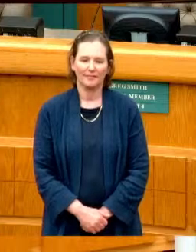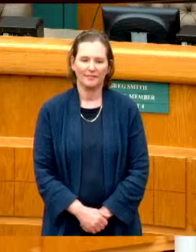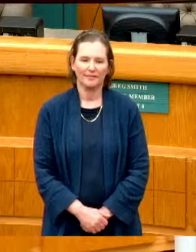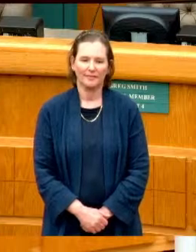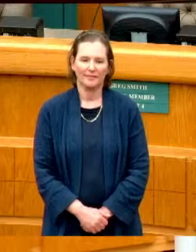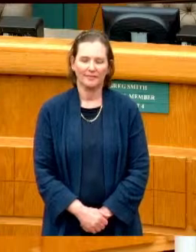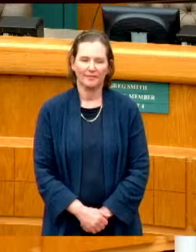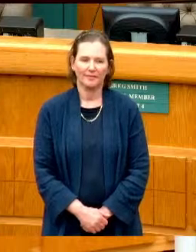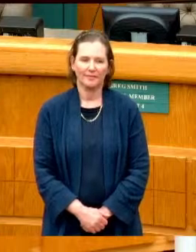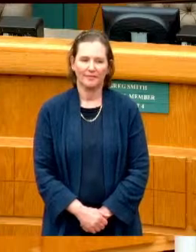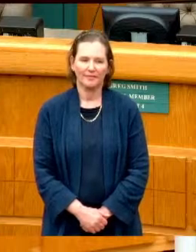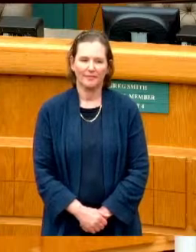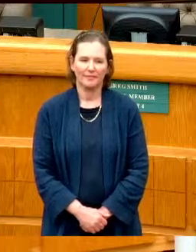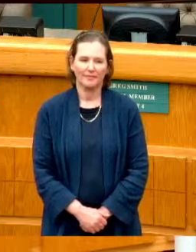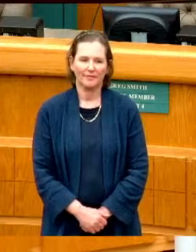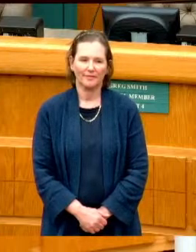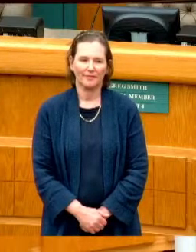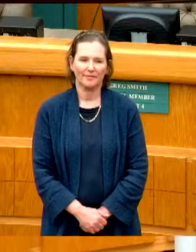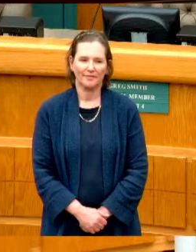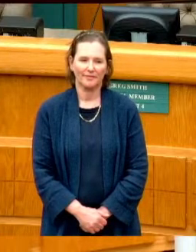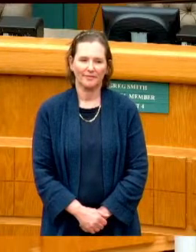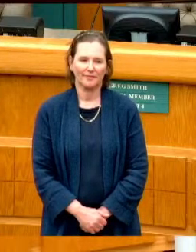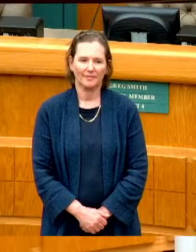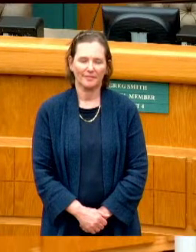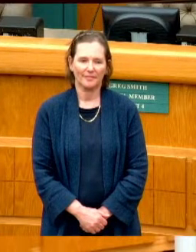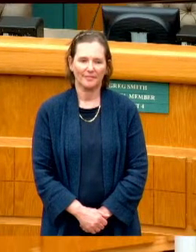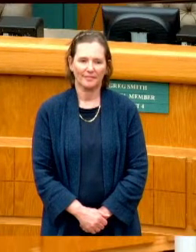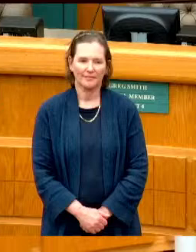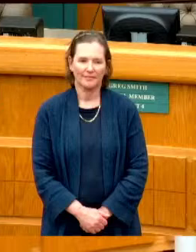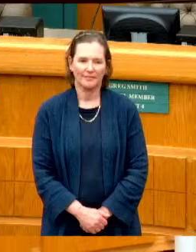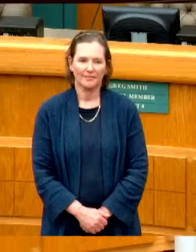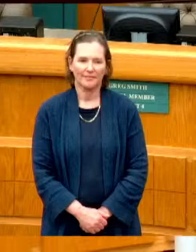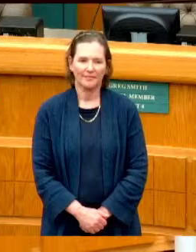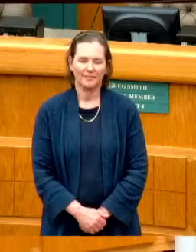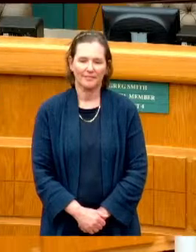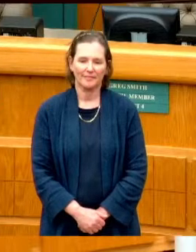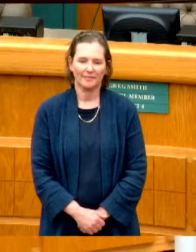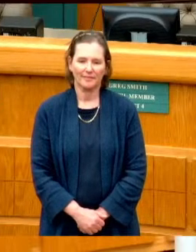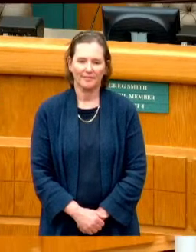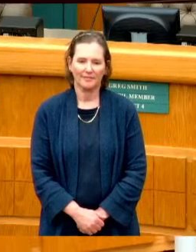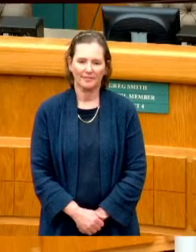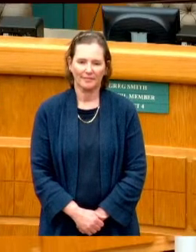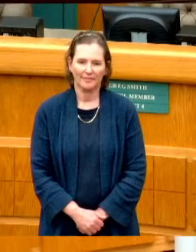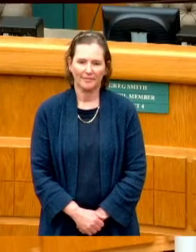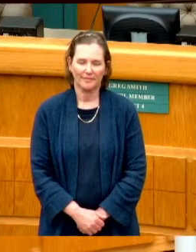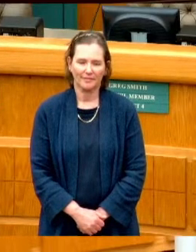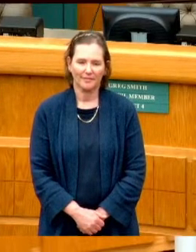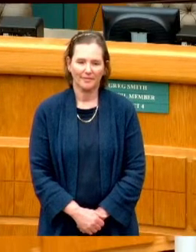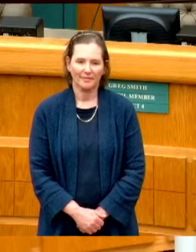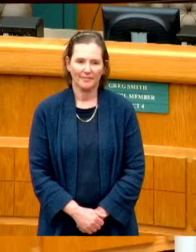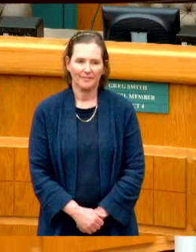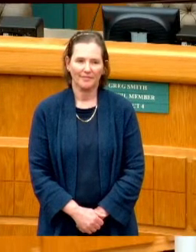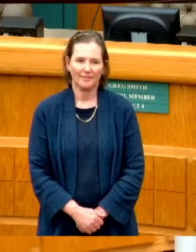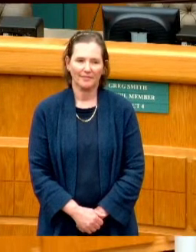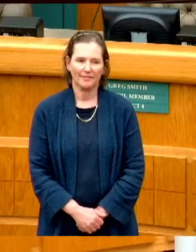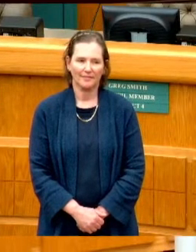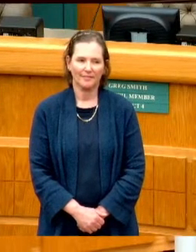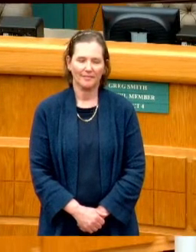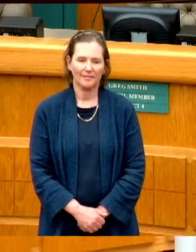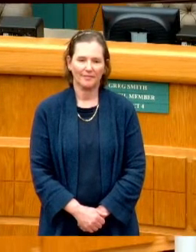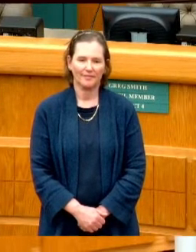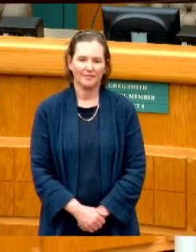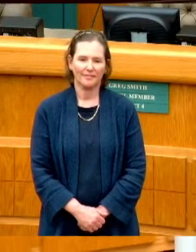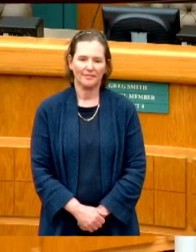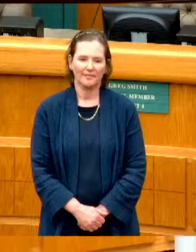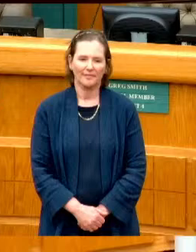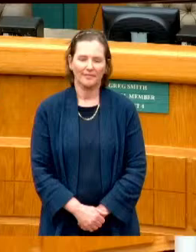vacuna. 2 personas más en el condado de Nueces han presentado la variante B117 y aparentemente se contagiaron en la